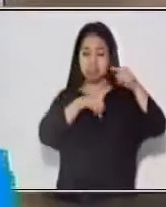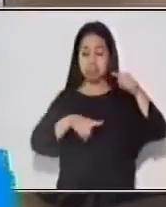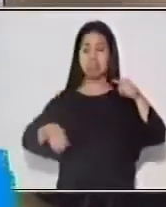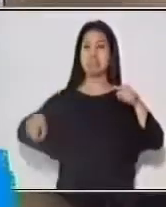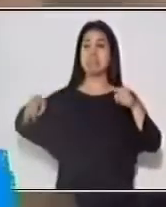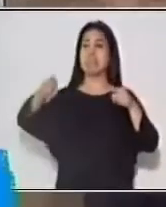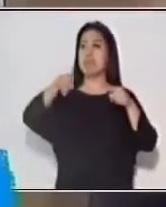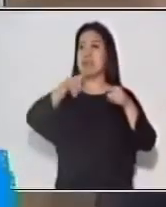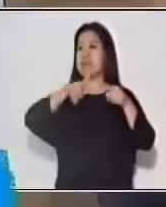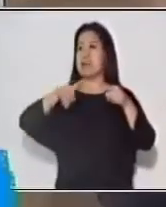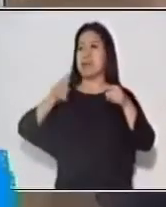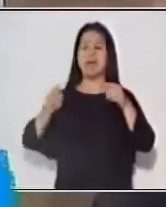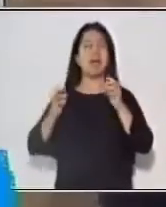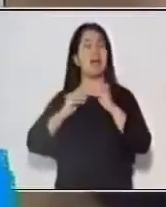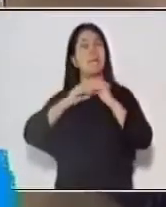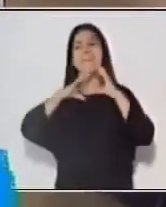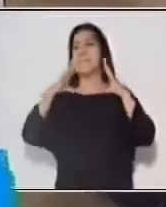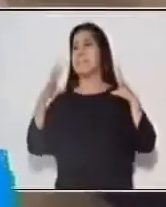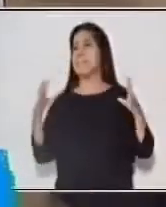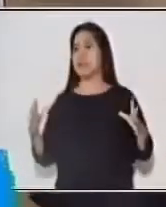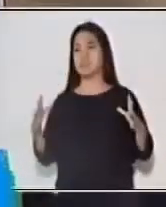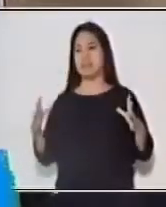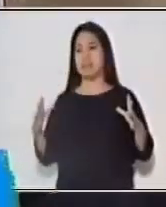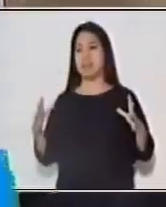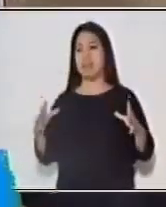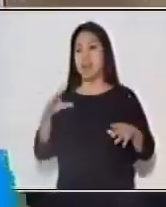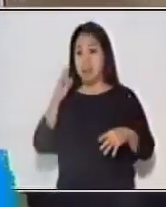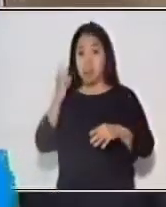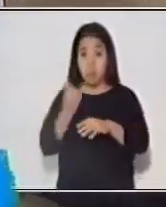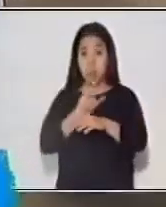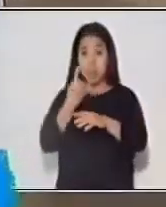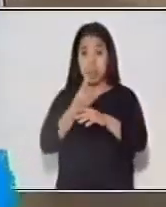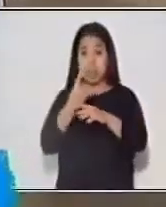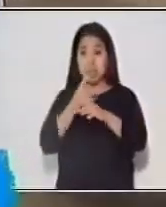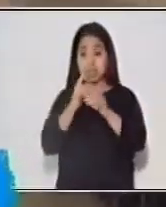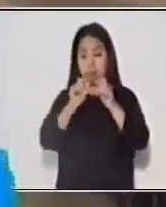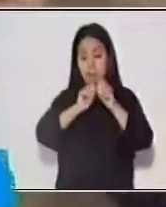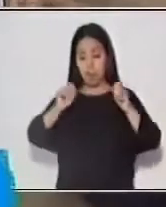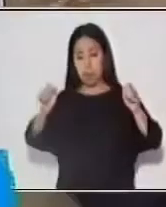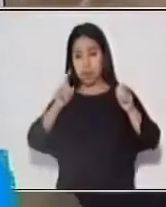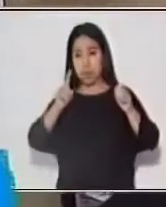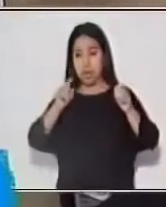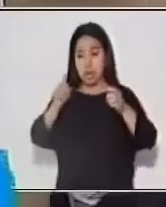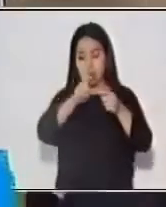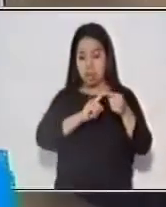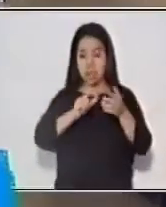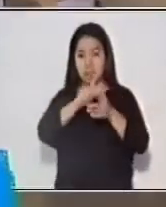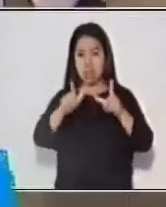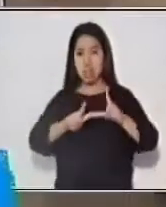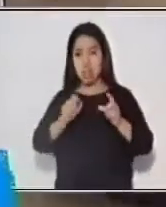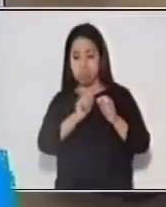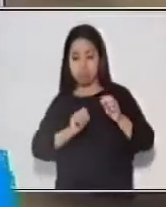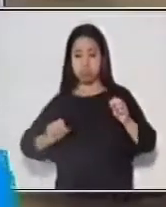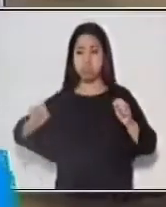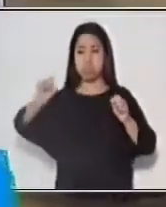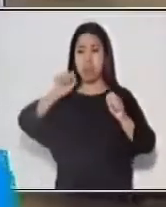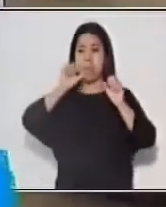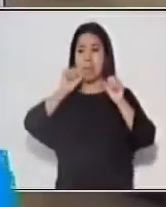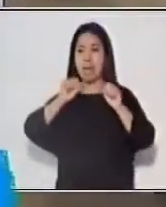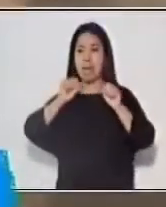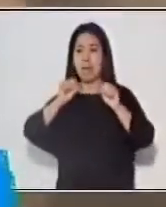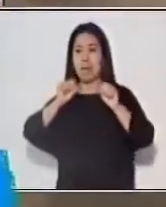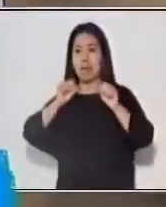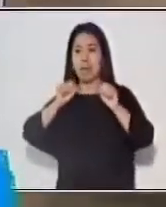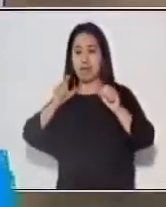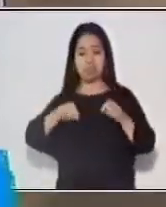mayor elipse posible. Ven cómo utilizamos el cordón y la posición de los focos para poder